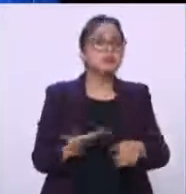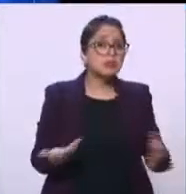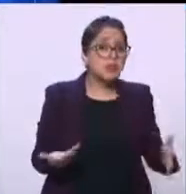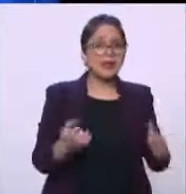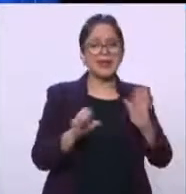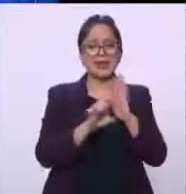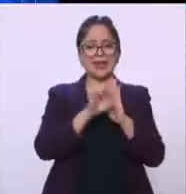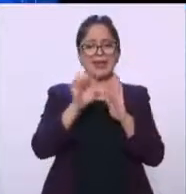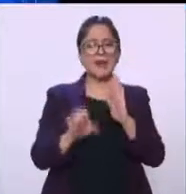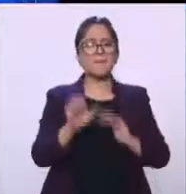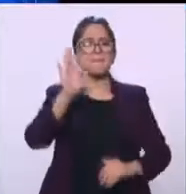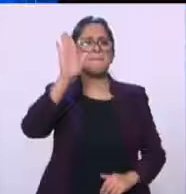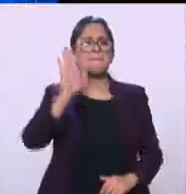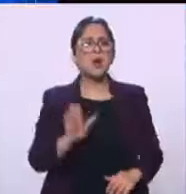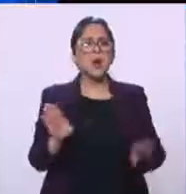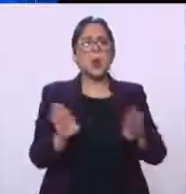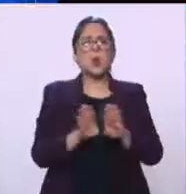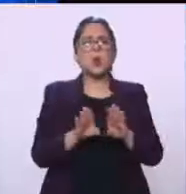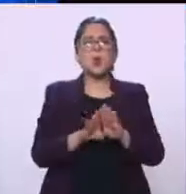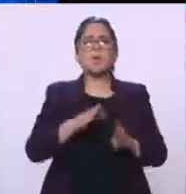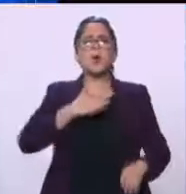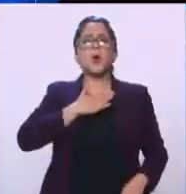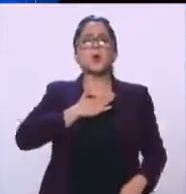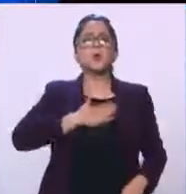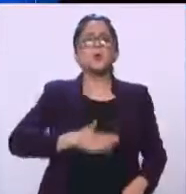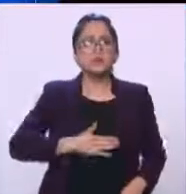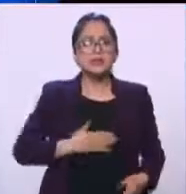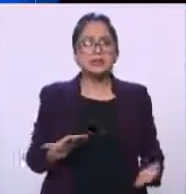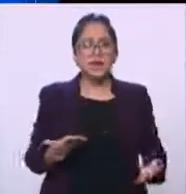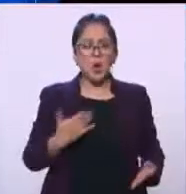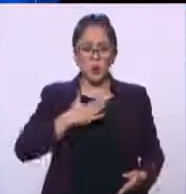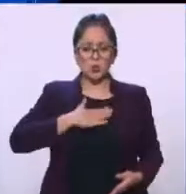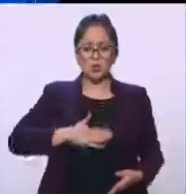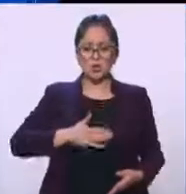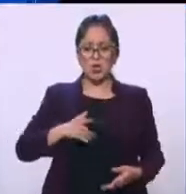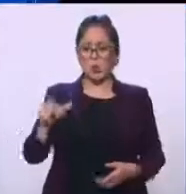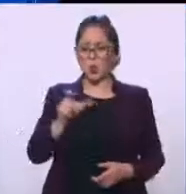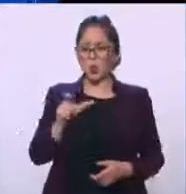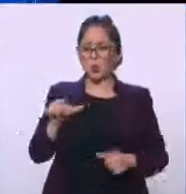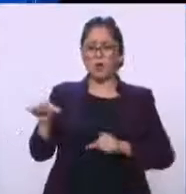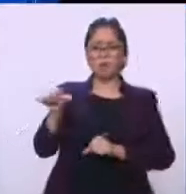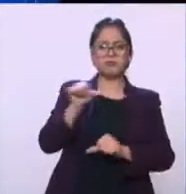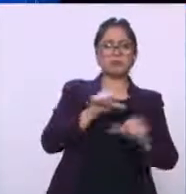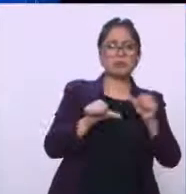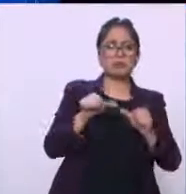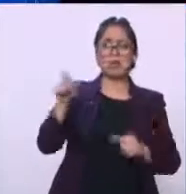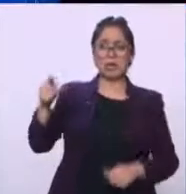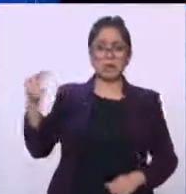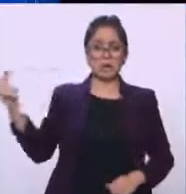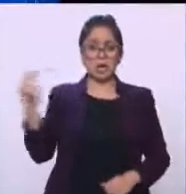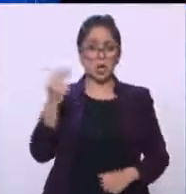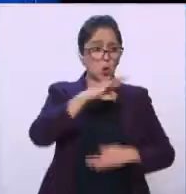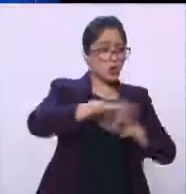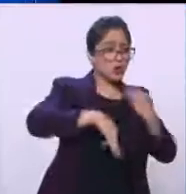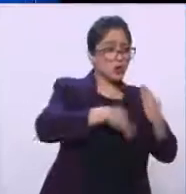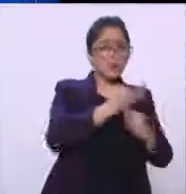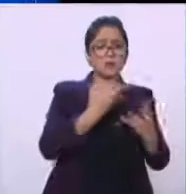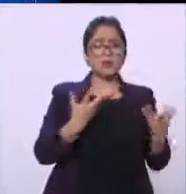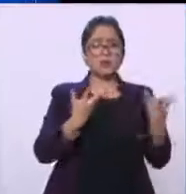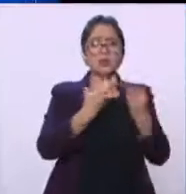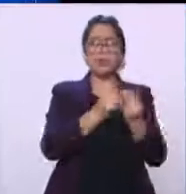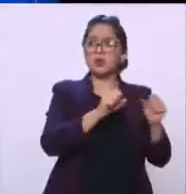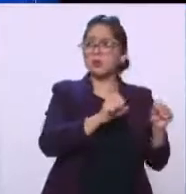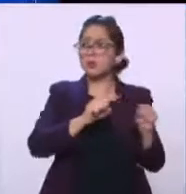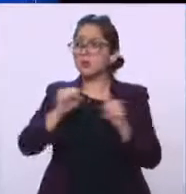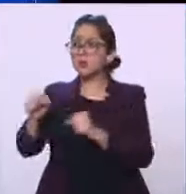desde un lugar de justicia transicional, es decir, necesitamos meter a todos a la cárcel, ¿no? O